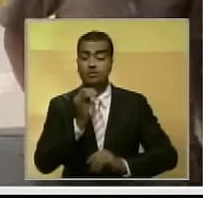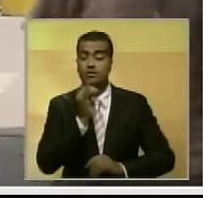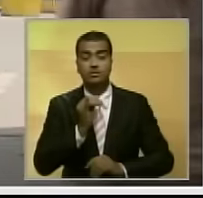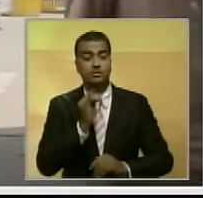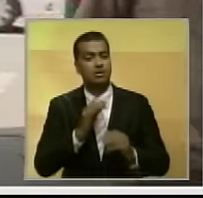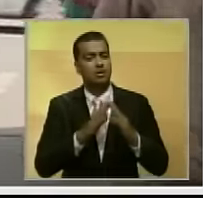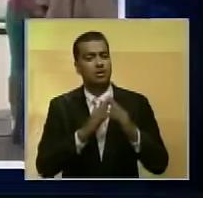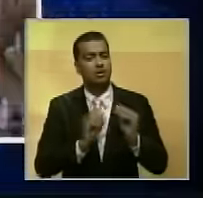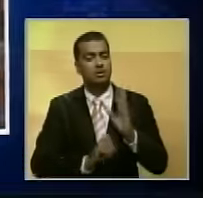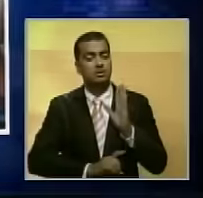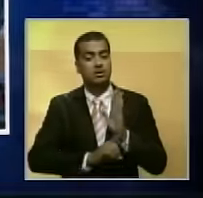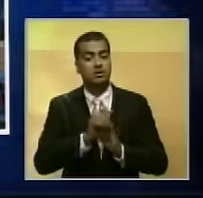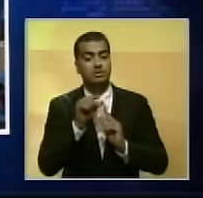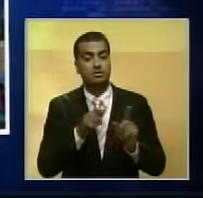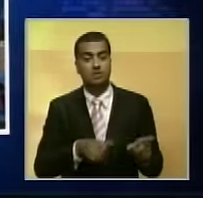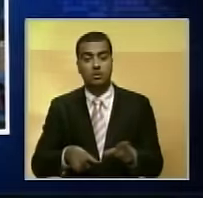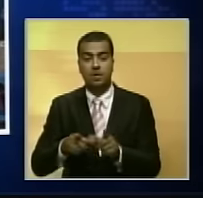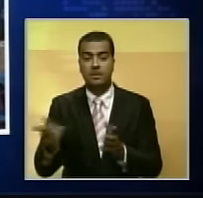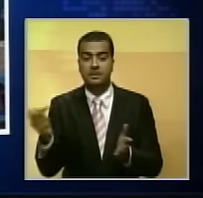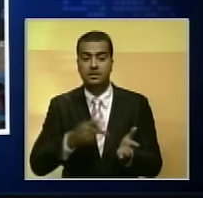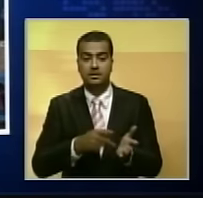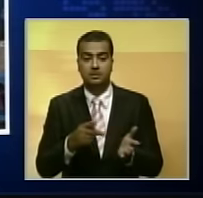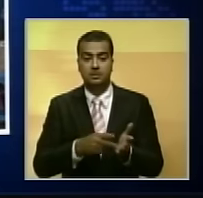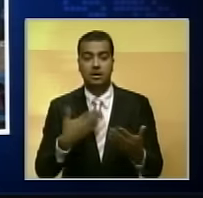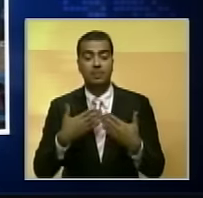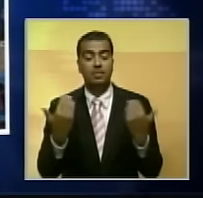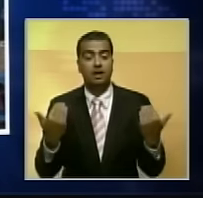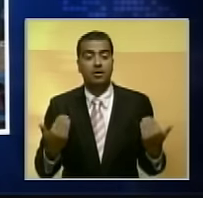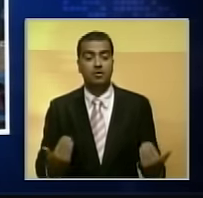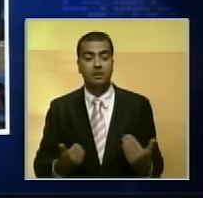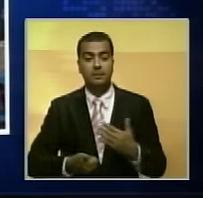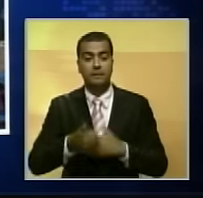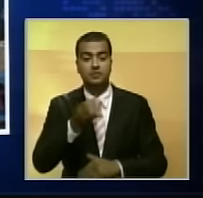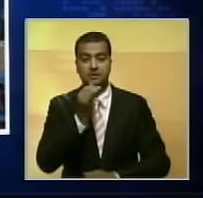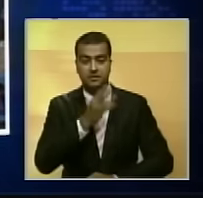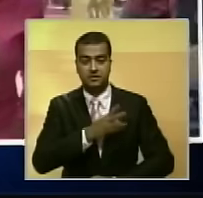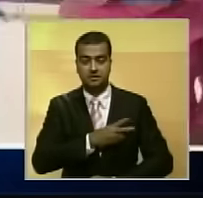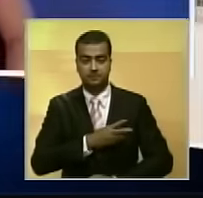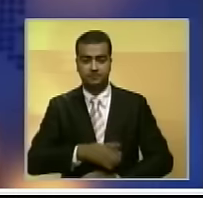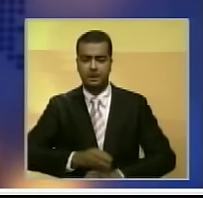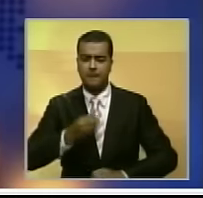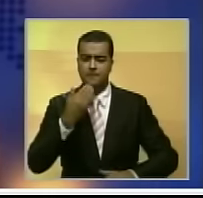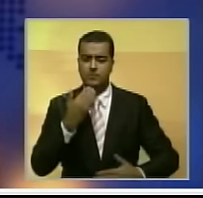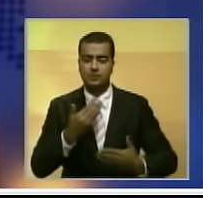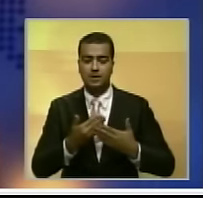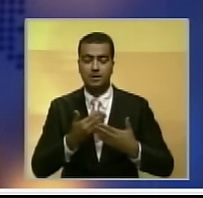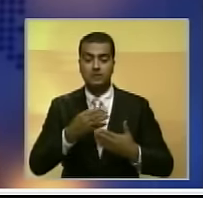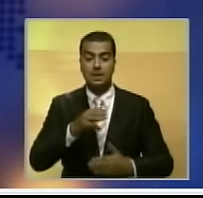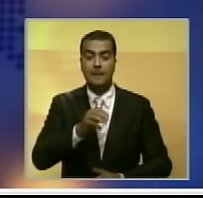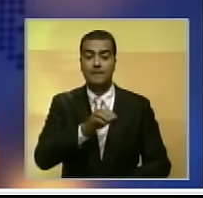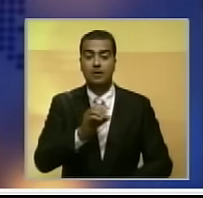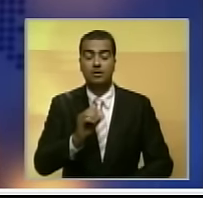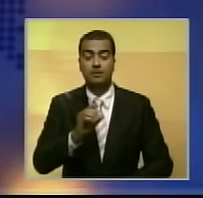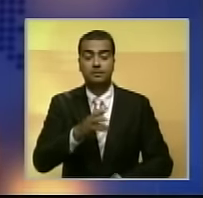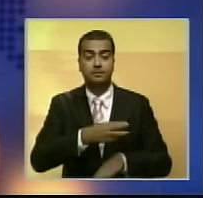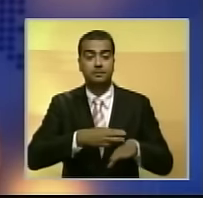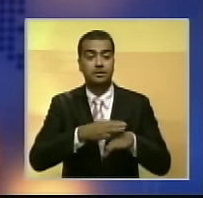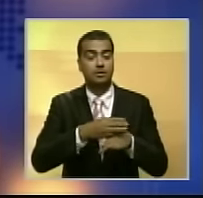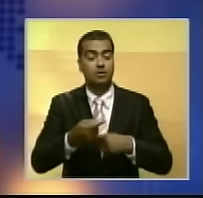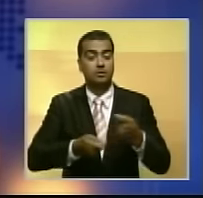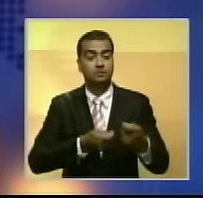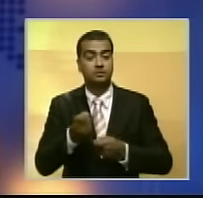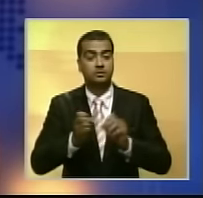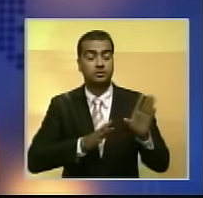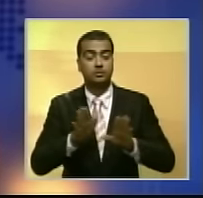de todo lo que se desarrolla en esa audiencia de presentación. Por ahora continúen con más de nuestra emisión meridiana. Muchísimas gracias, Maoli. El ministro de Comercio Exterior